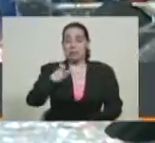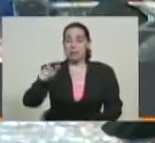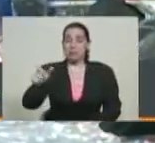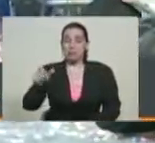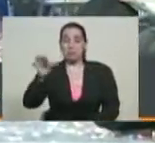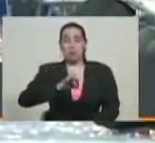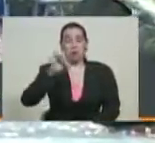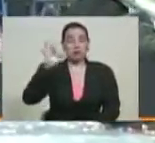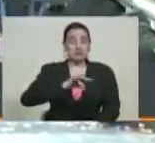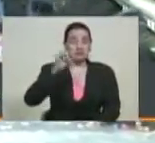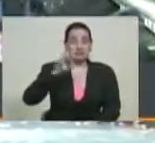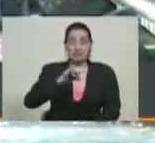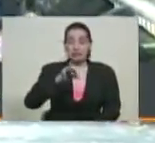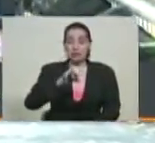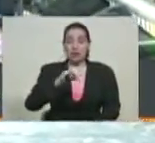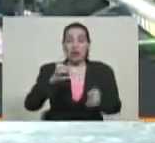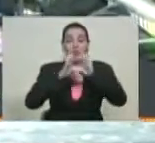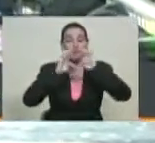en Venezuela era privada